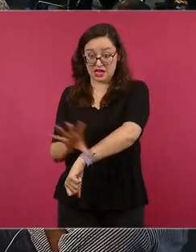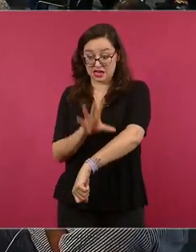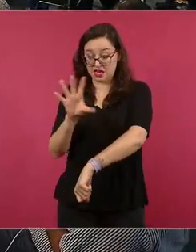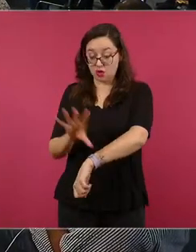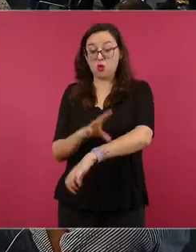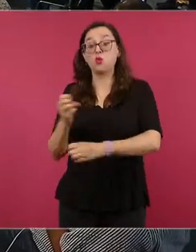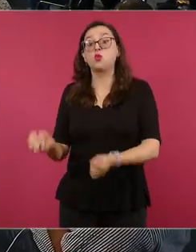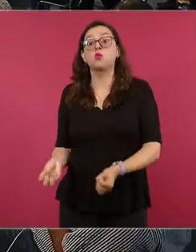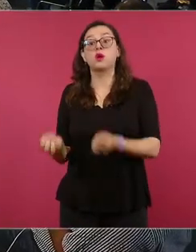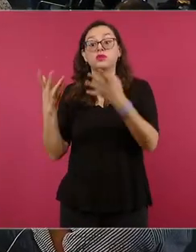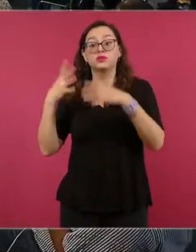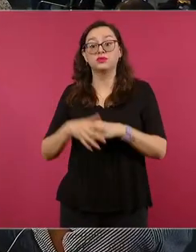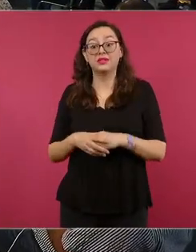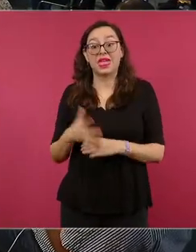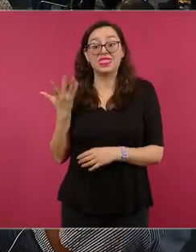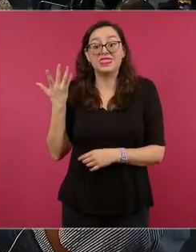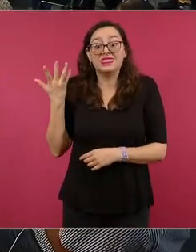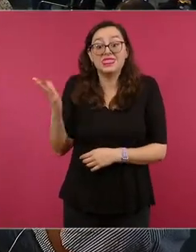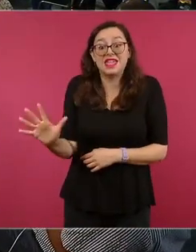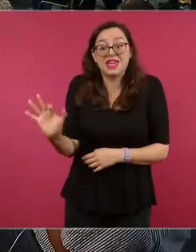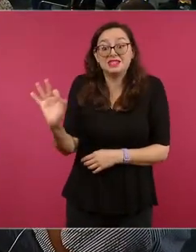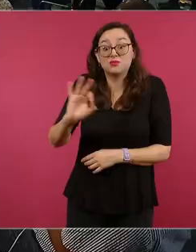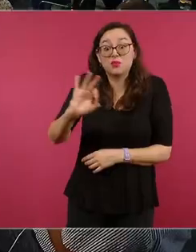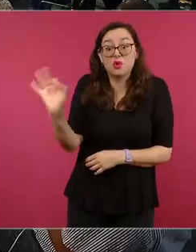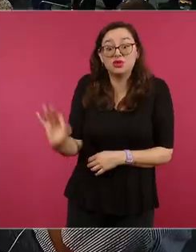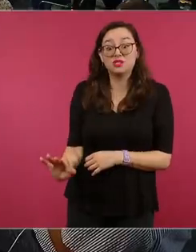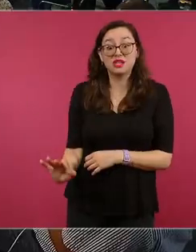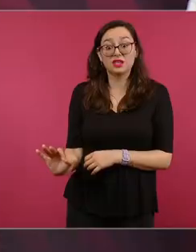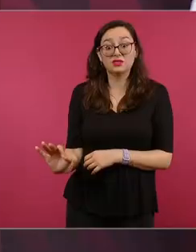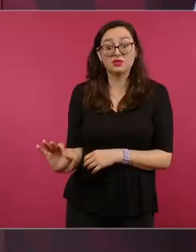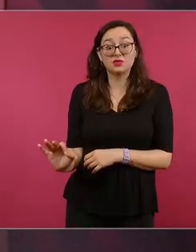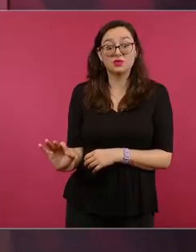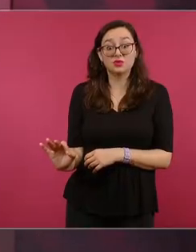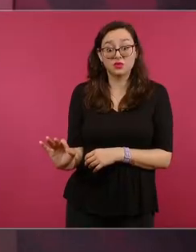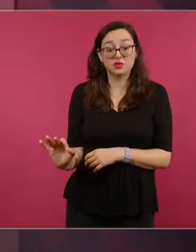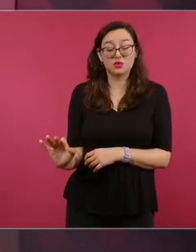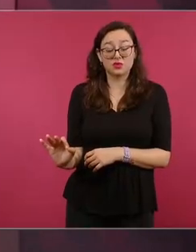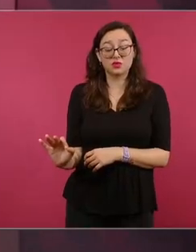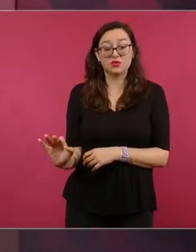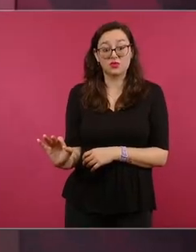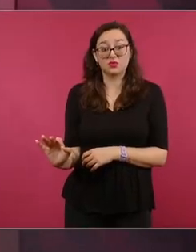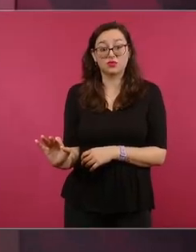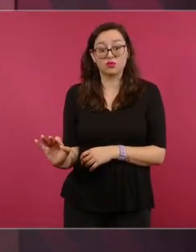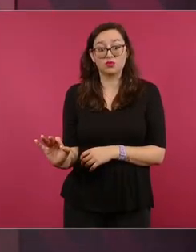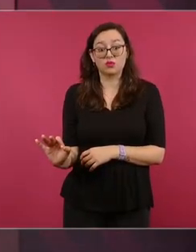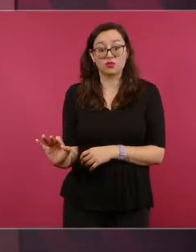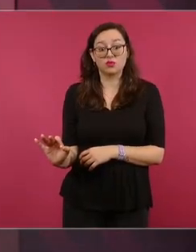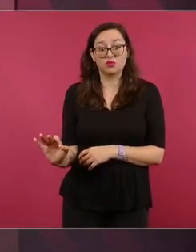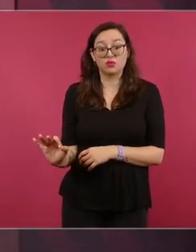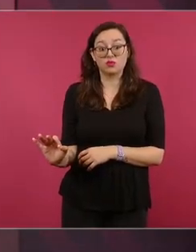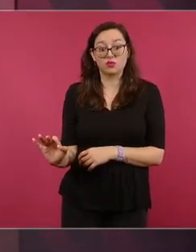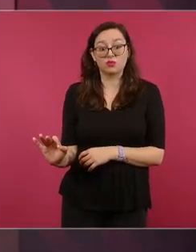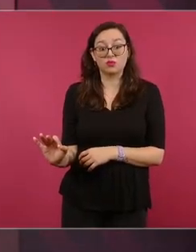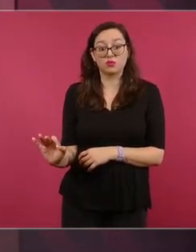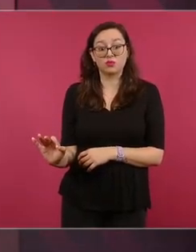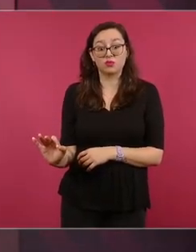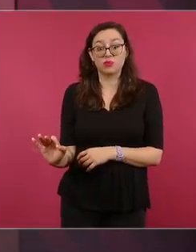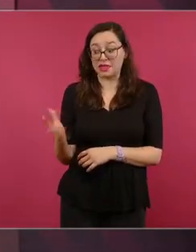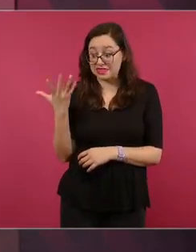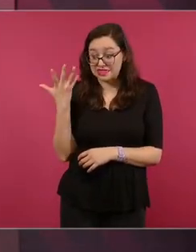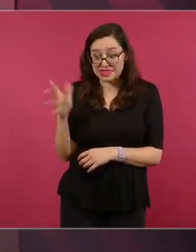generara el 10% de toda la electricidad que consume el país,